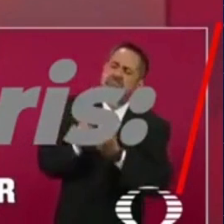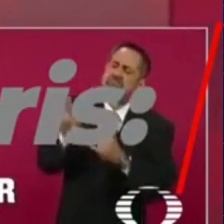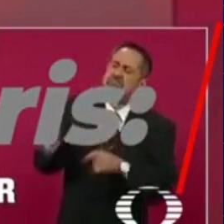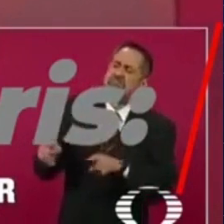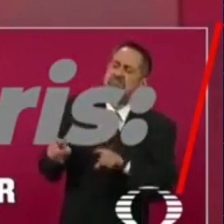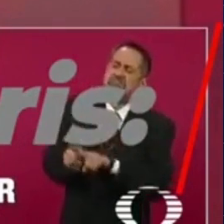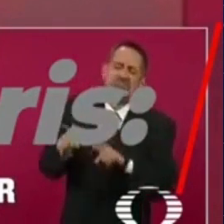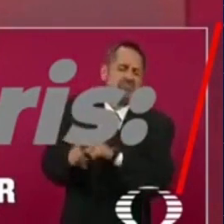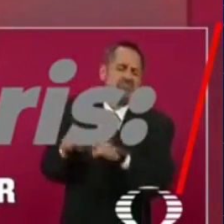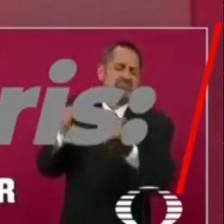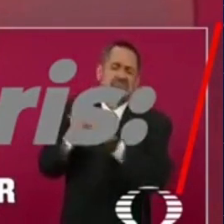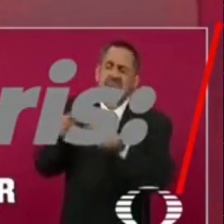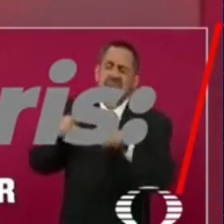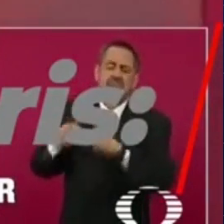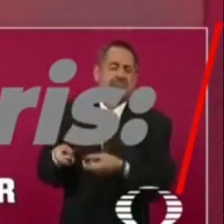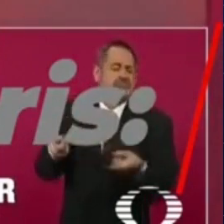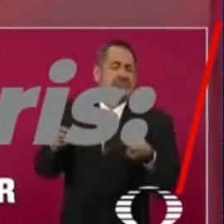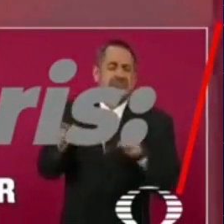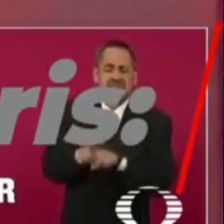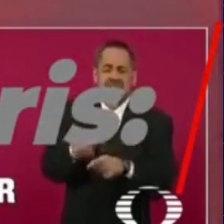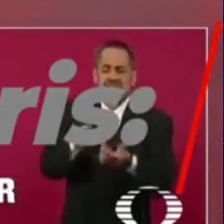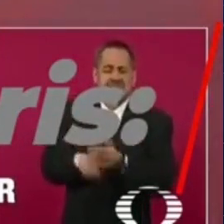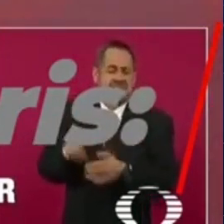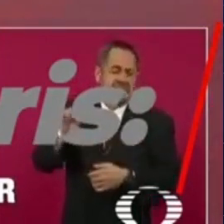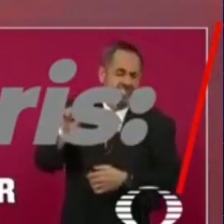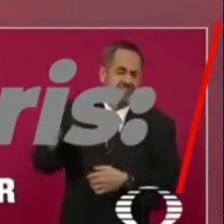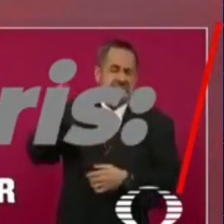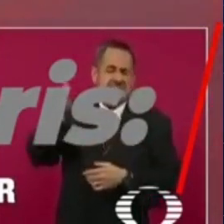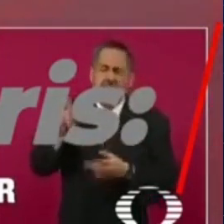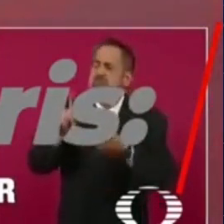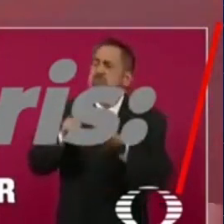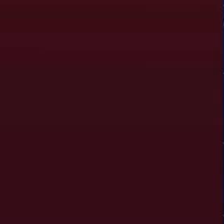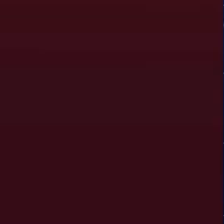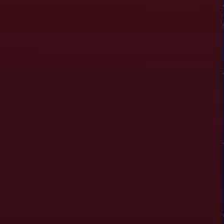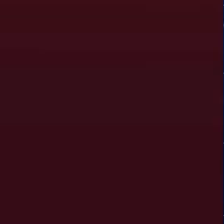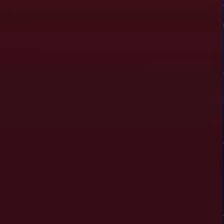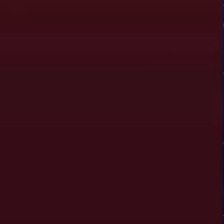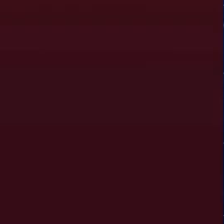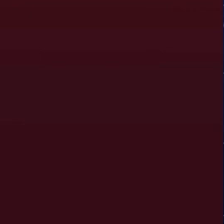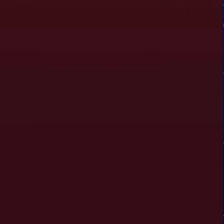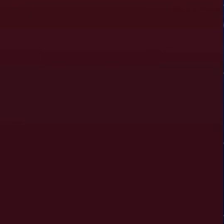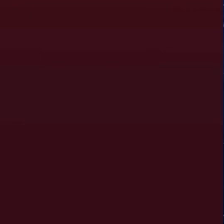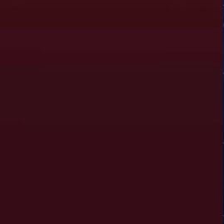son iguales, es lo mismo, ¿dónde está la austeridad?